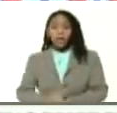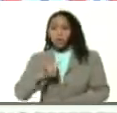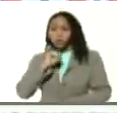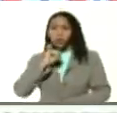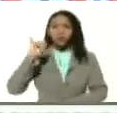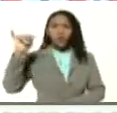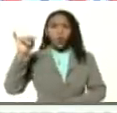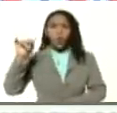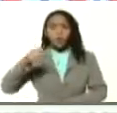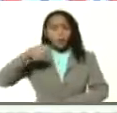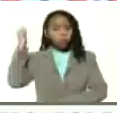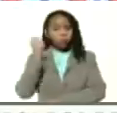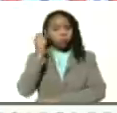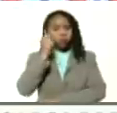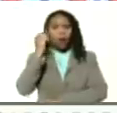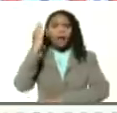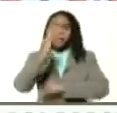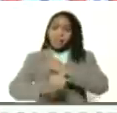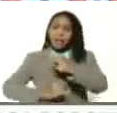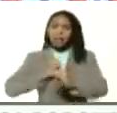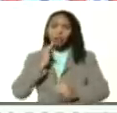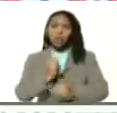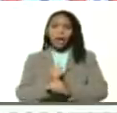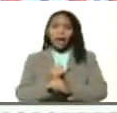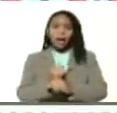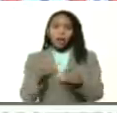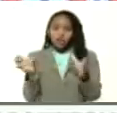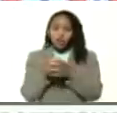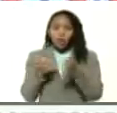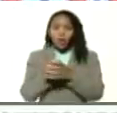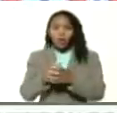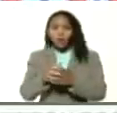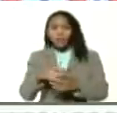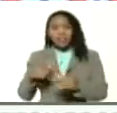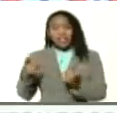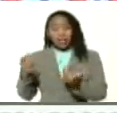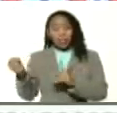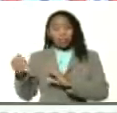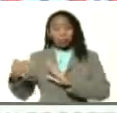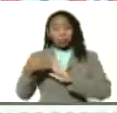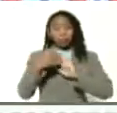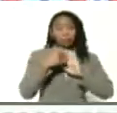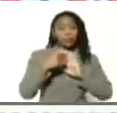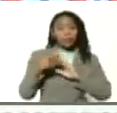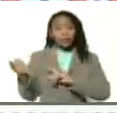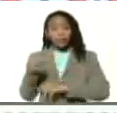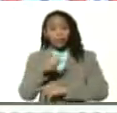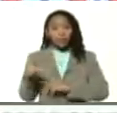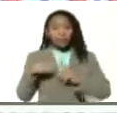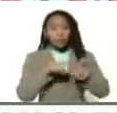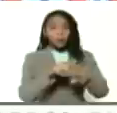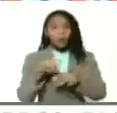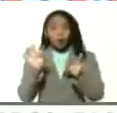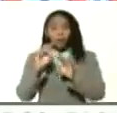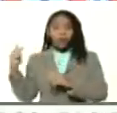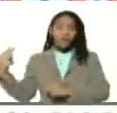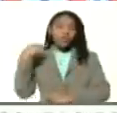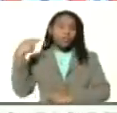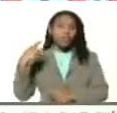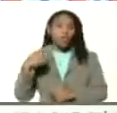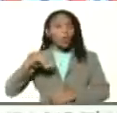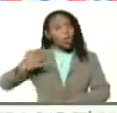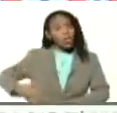ante la Corte Penal Internacional la Comisión de Delitos de Lesa Humanidad por la violación sistemática de los derechos